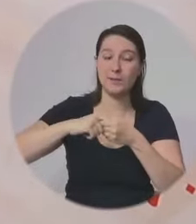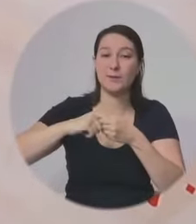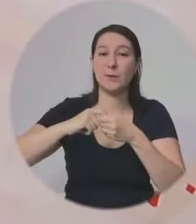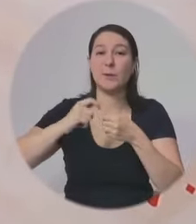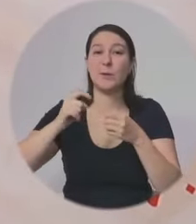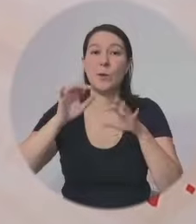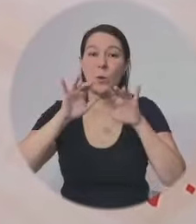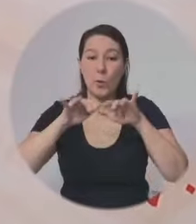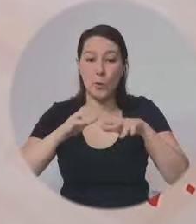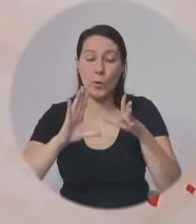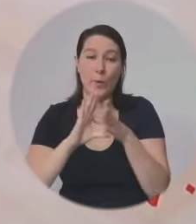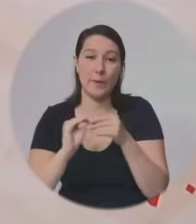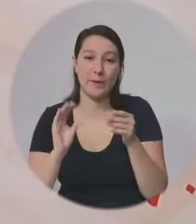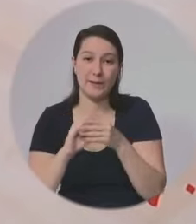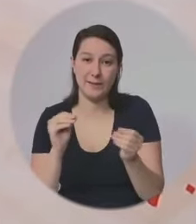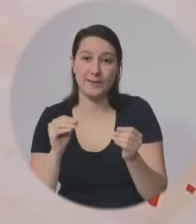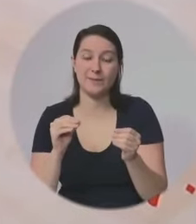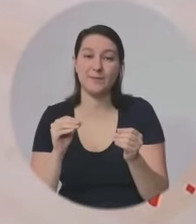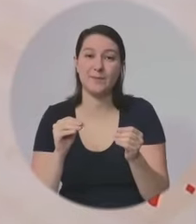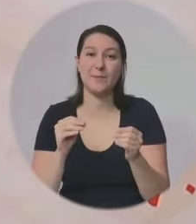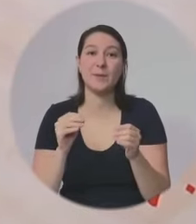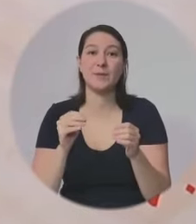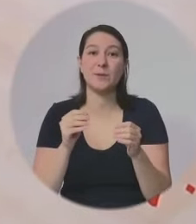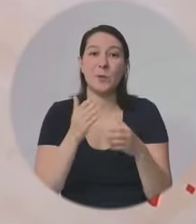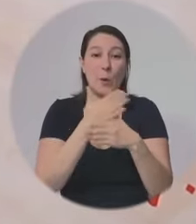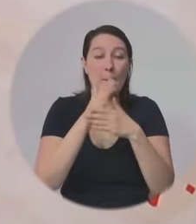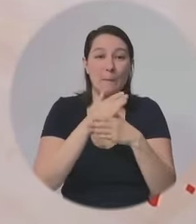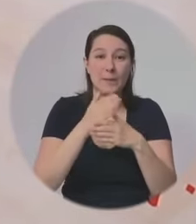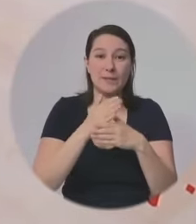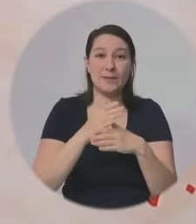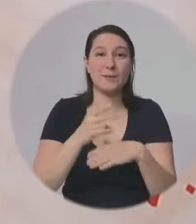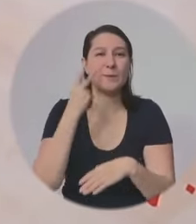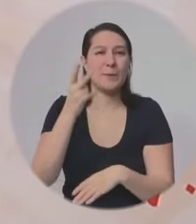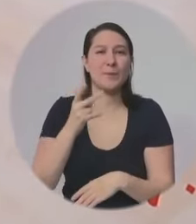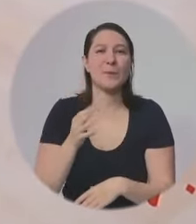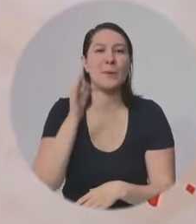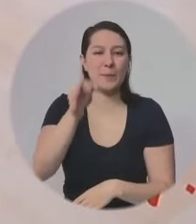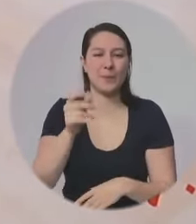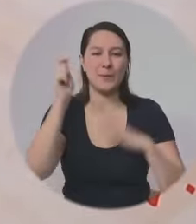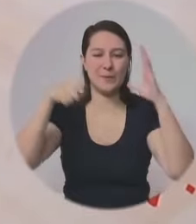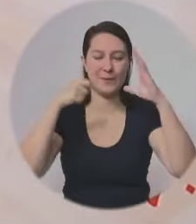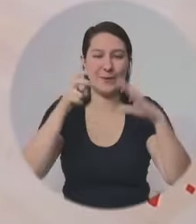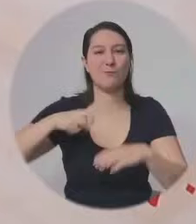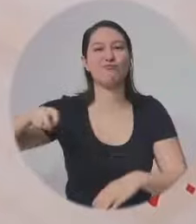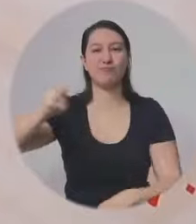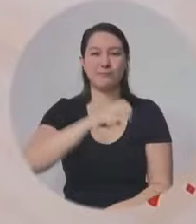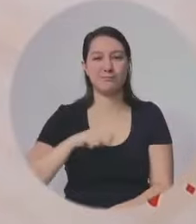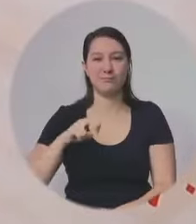video para que más personas lo puedan aprovechar nos vemos en el próximo video